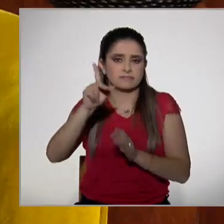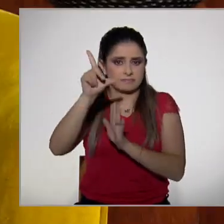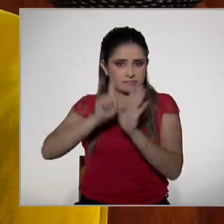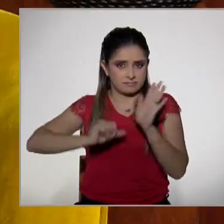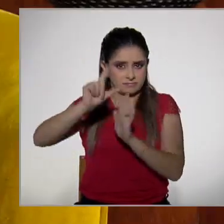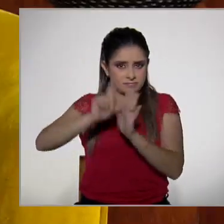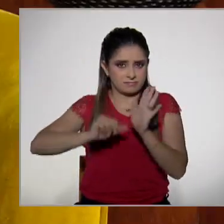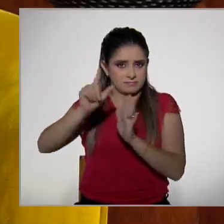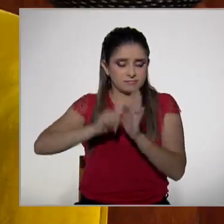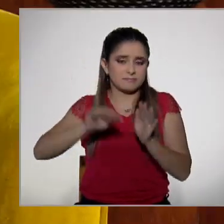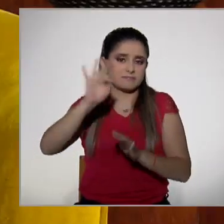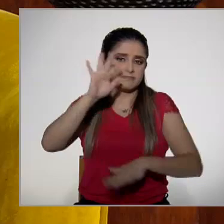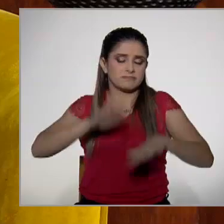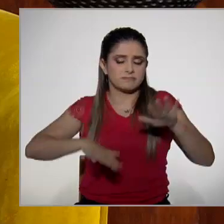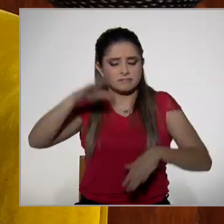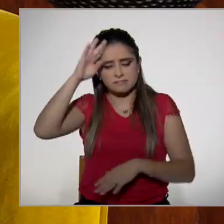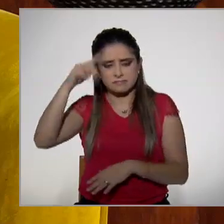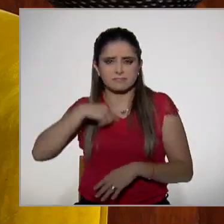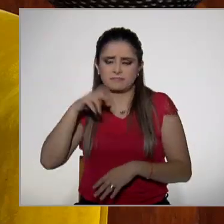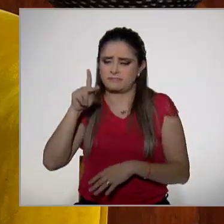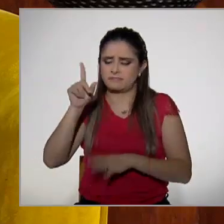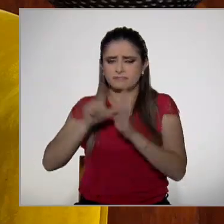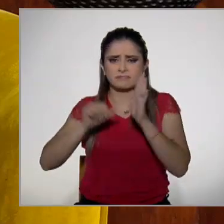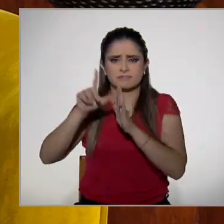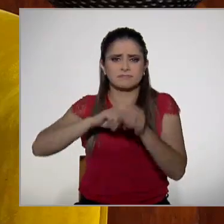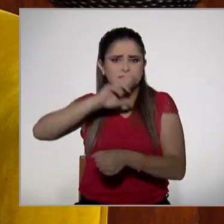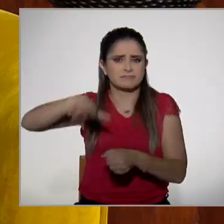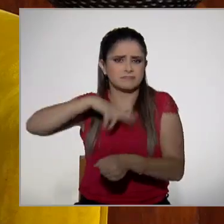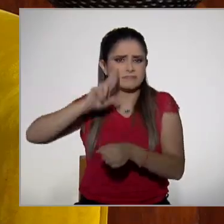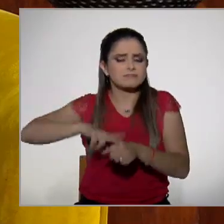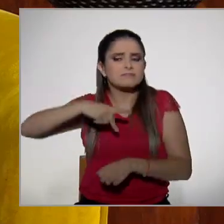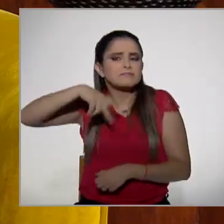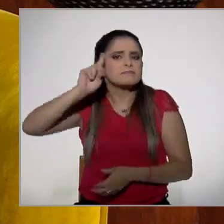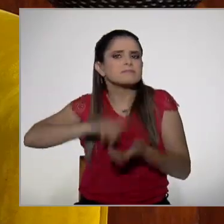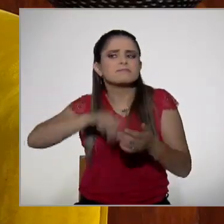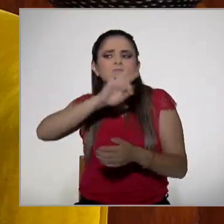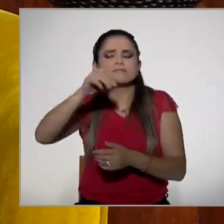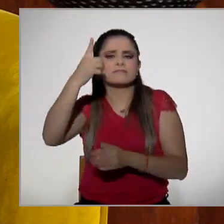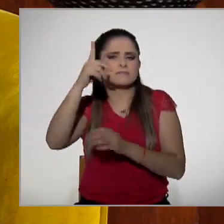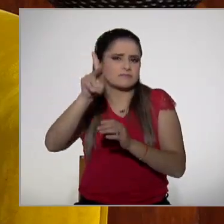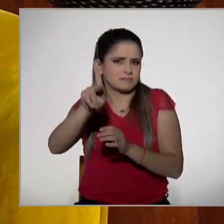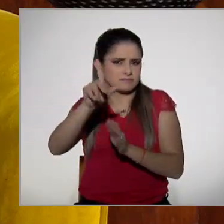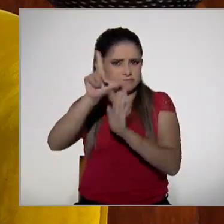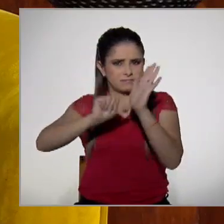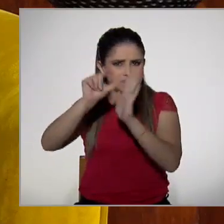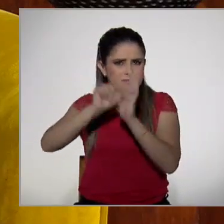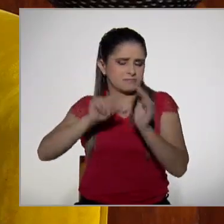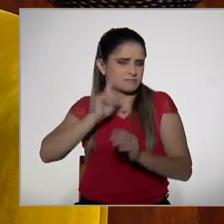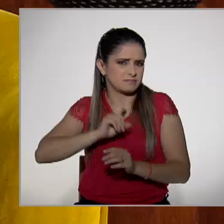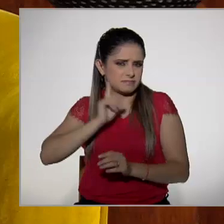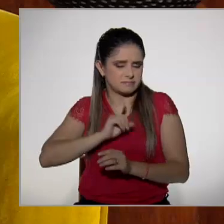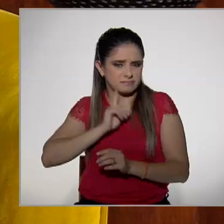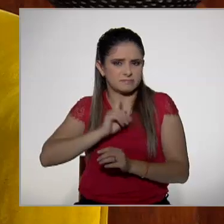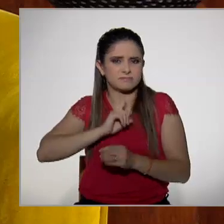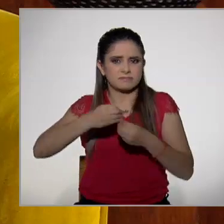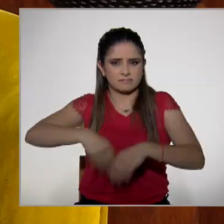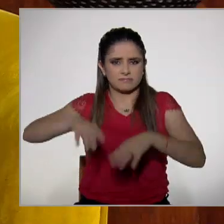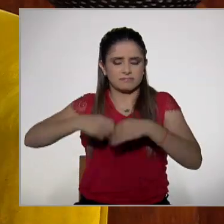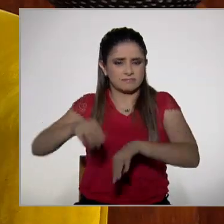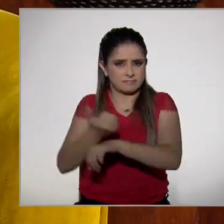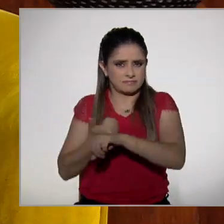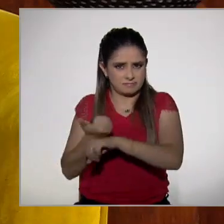veces decimos bueno administración es normal pero que es normal no claro entonces una menstruación normal o un sangrado normal